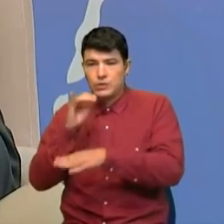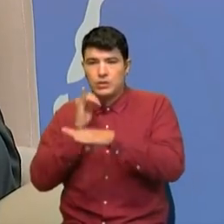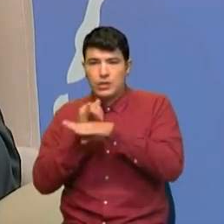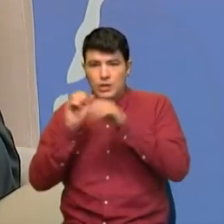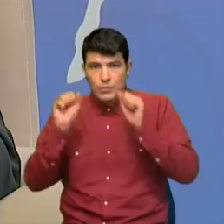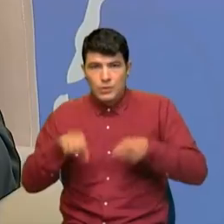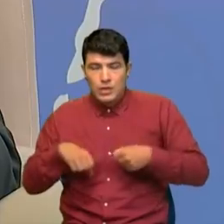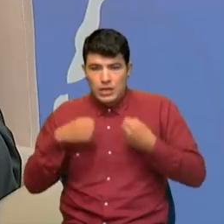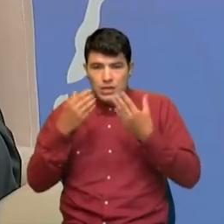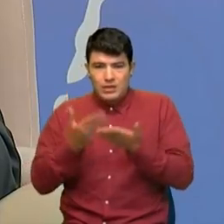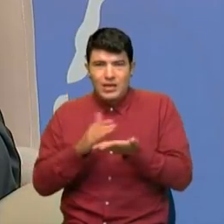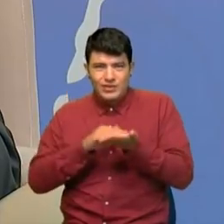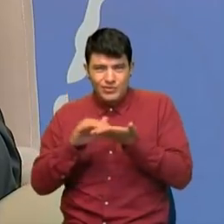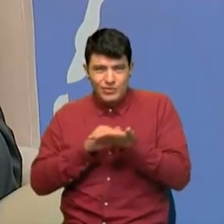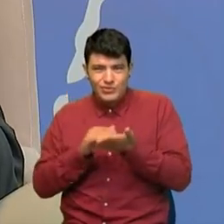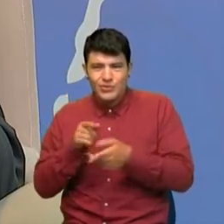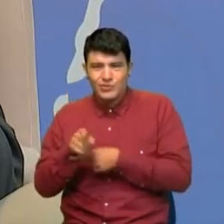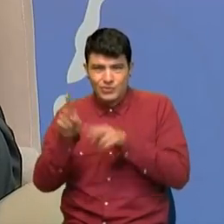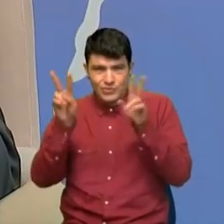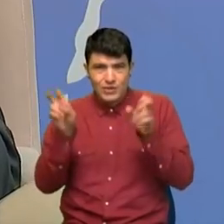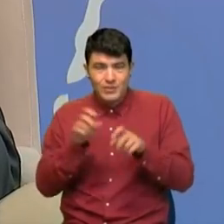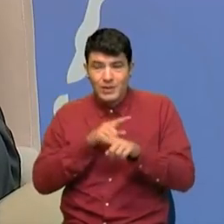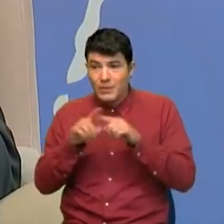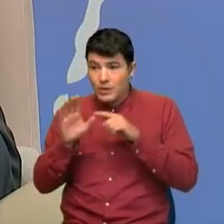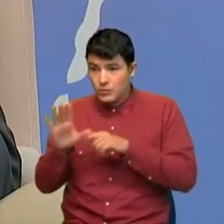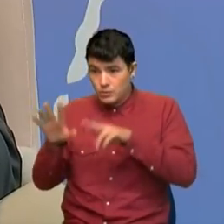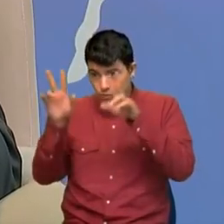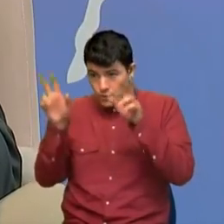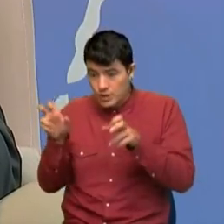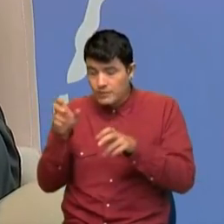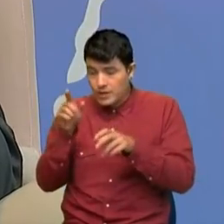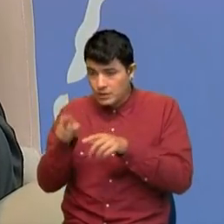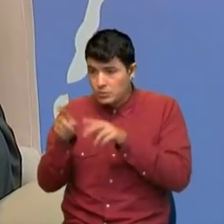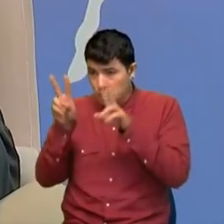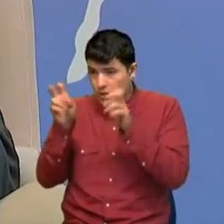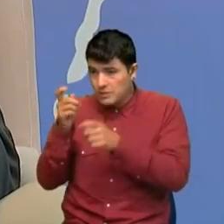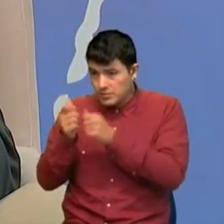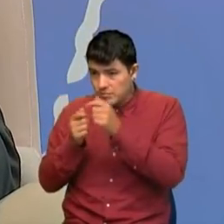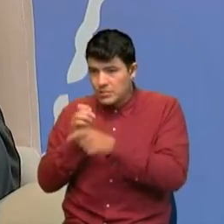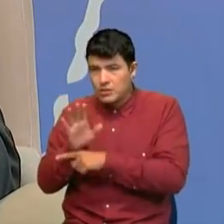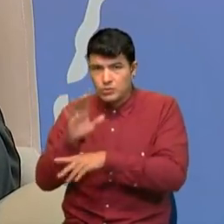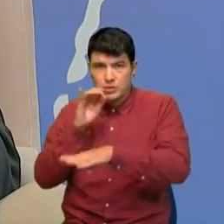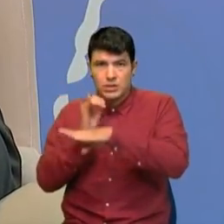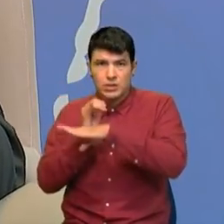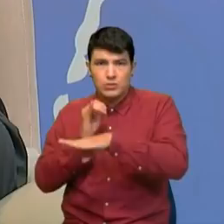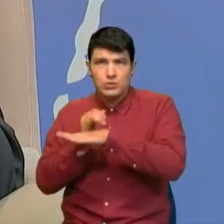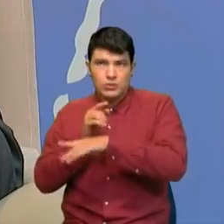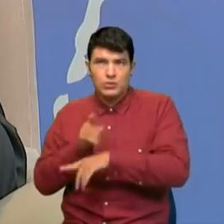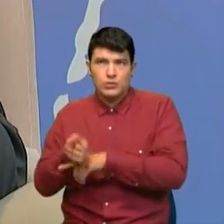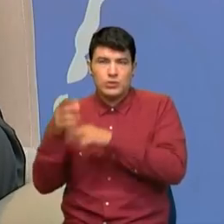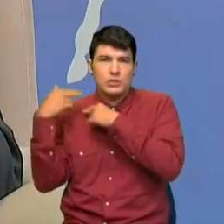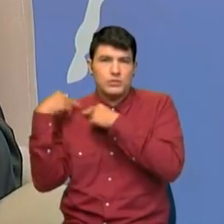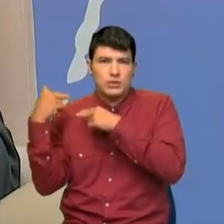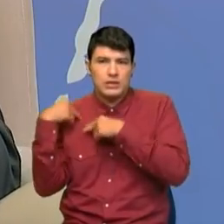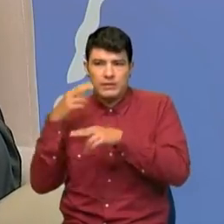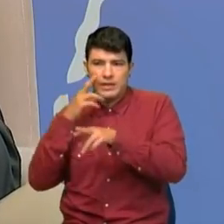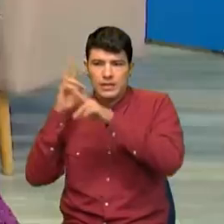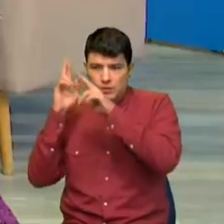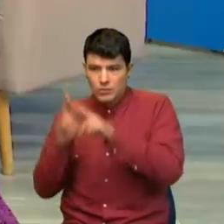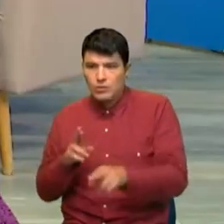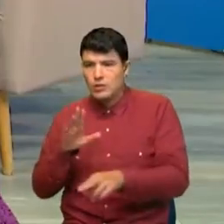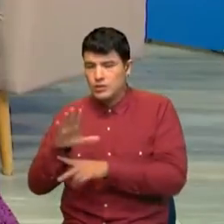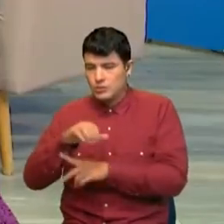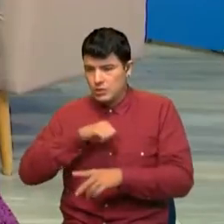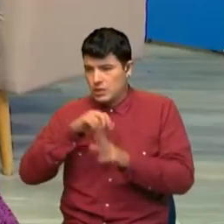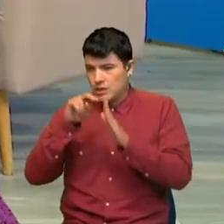el tema del desenglobe, ¿sí? Frente a temas pues de valores, pues estas instituciones pues son las encargadas de fijarlos y de tienen poder